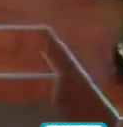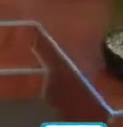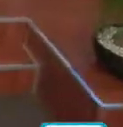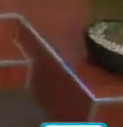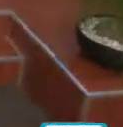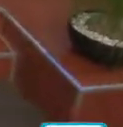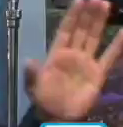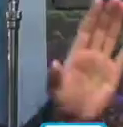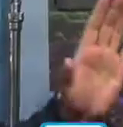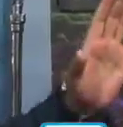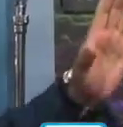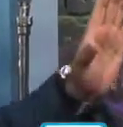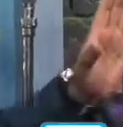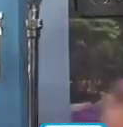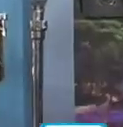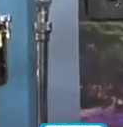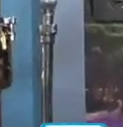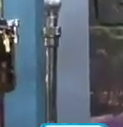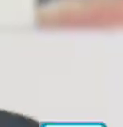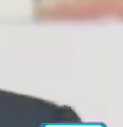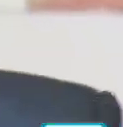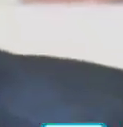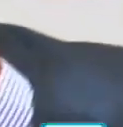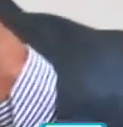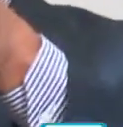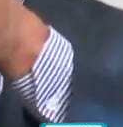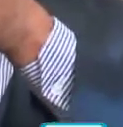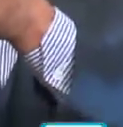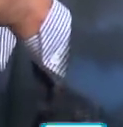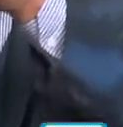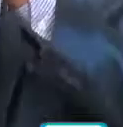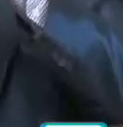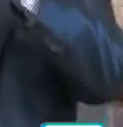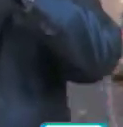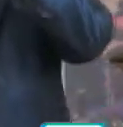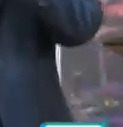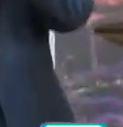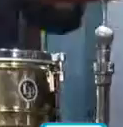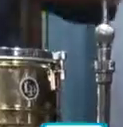que conmigo ni amor ni nada te faltará.